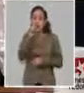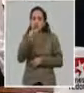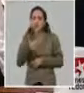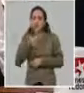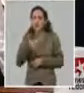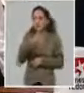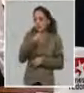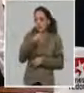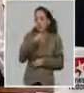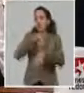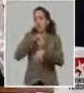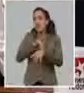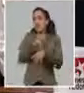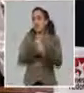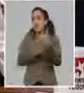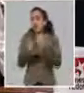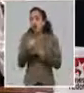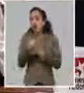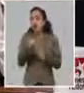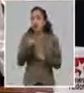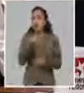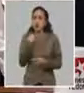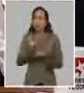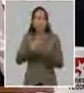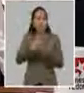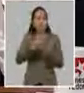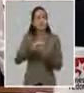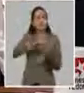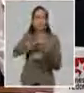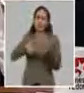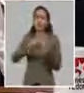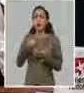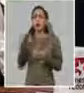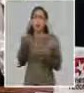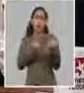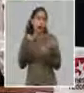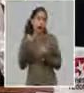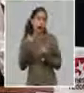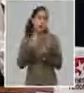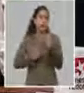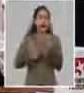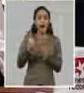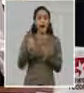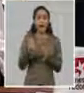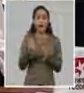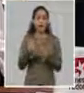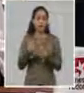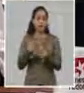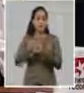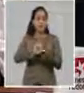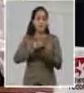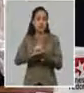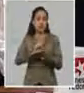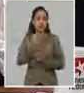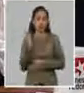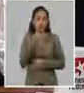Y nosotros dar un servicio con diferentes variables, sea un carro móvil, sea una carpa, y llevar el servicio gastronómico, como pudimos